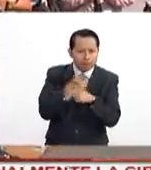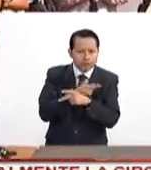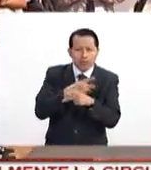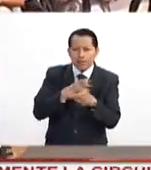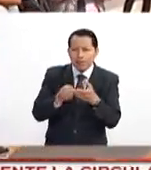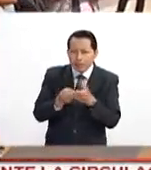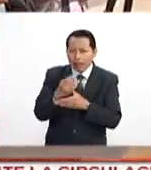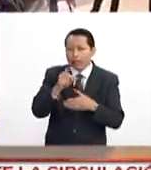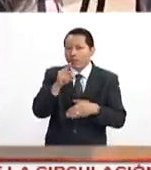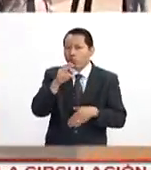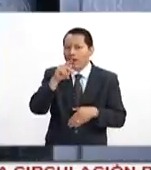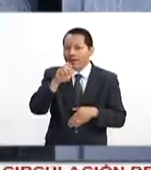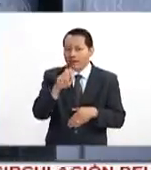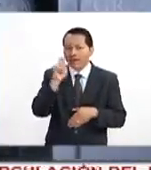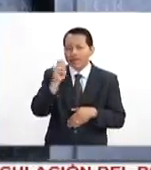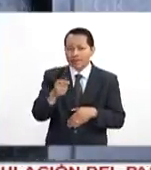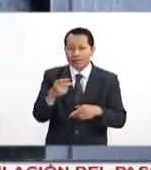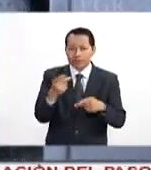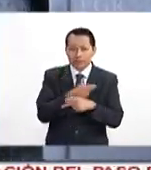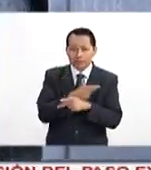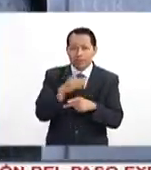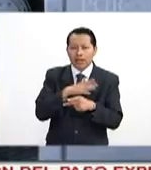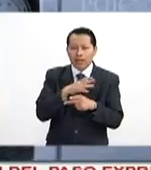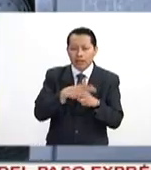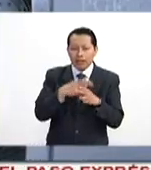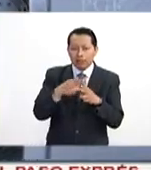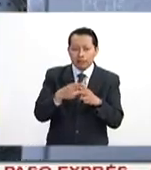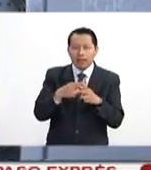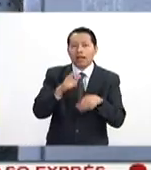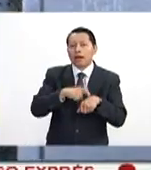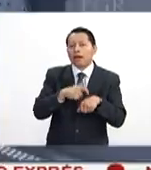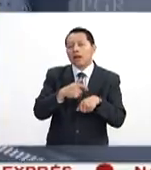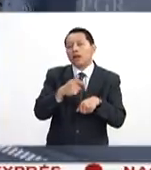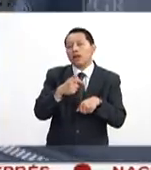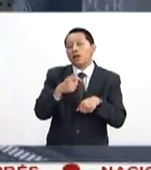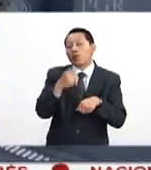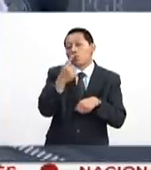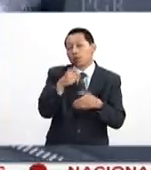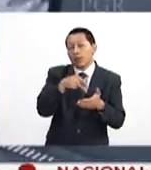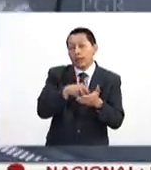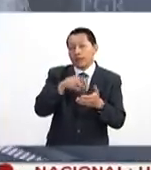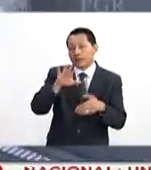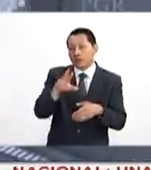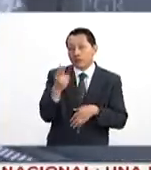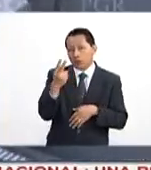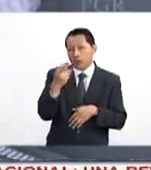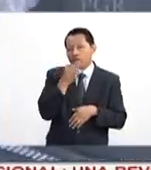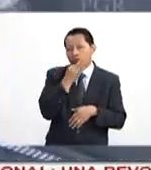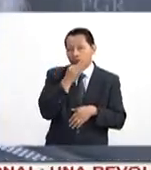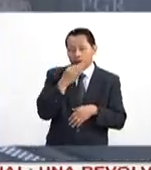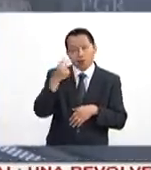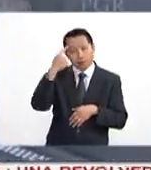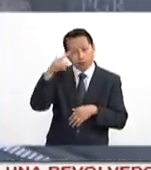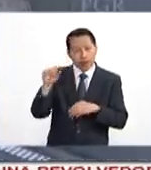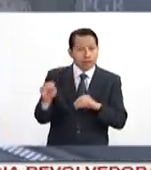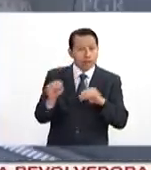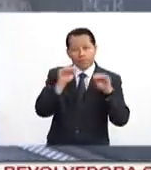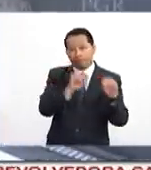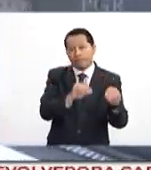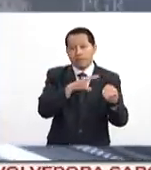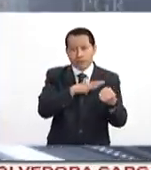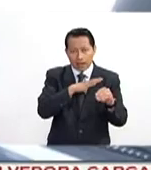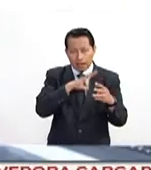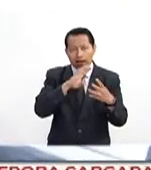de Duarte, la cual ocurrió hasta las 13 horas con 52 minutos para ser trasladado al reclusorio preventivo